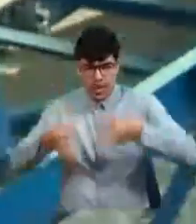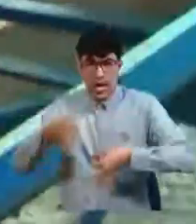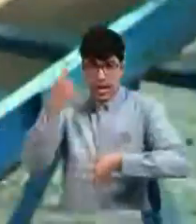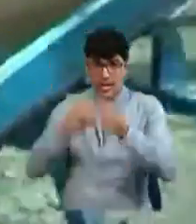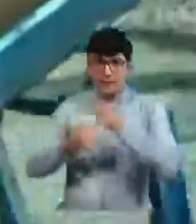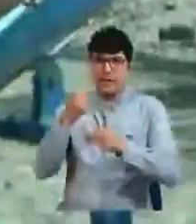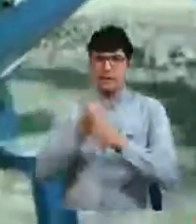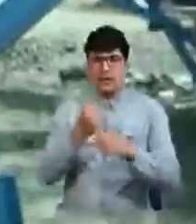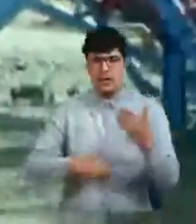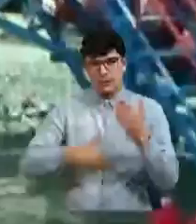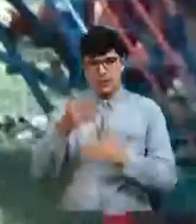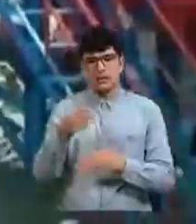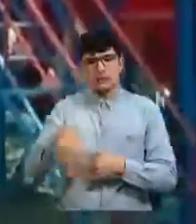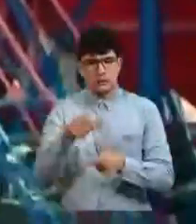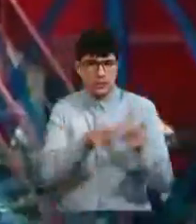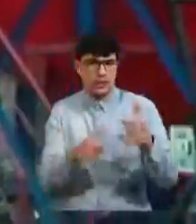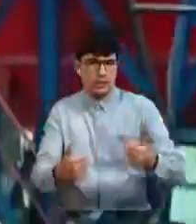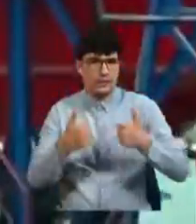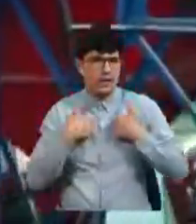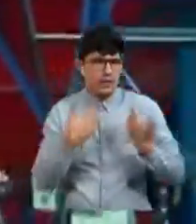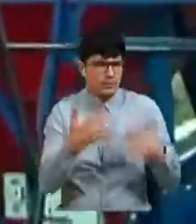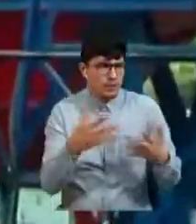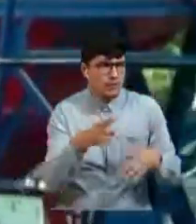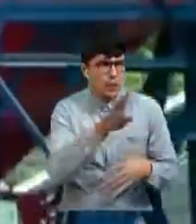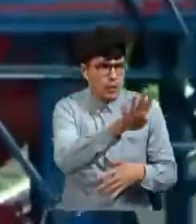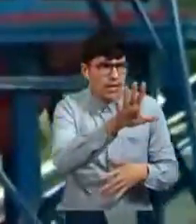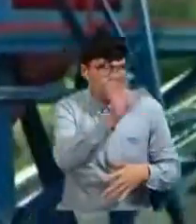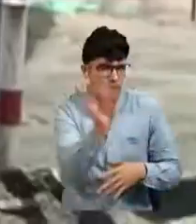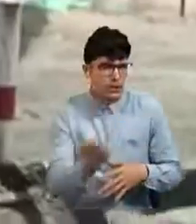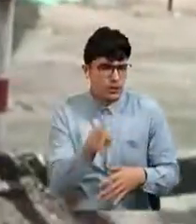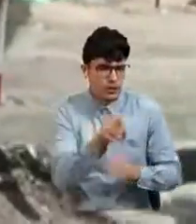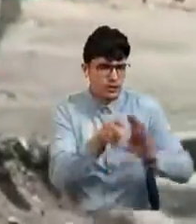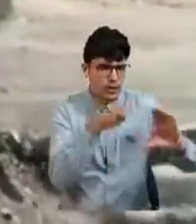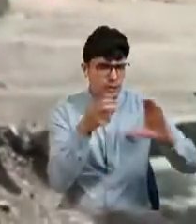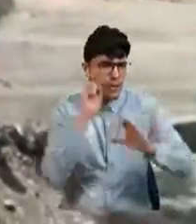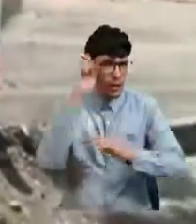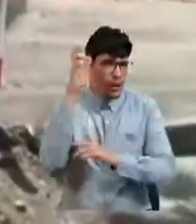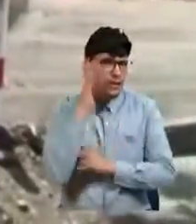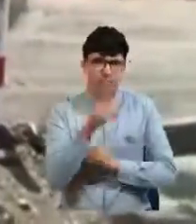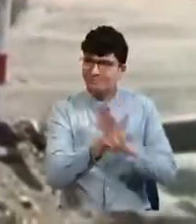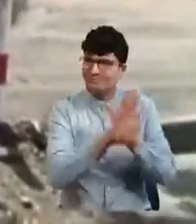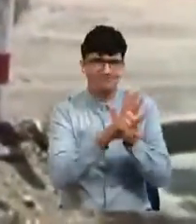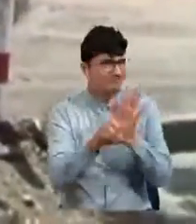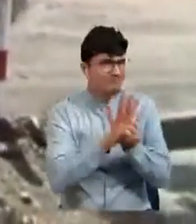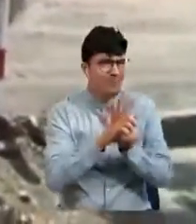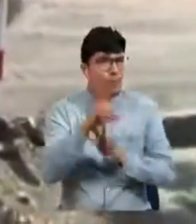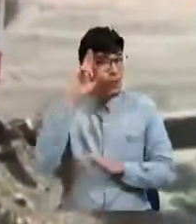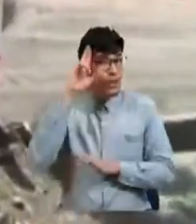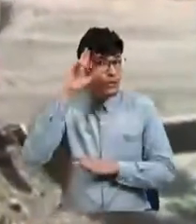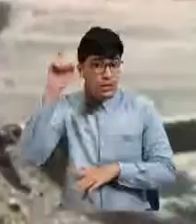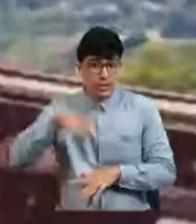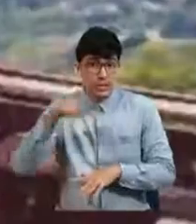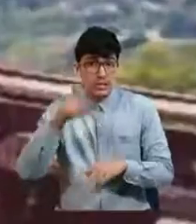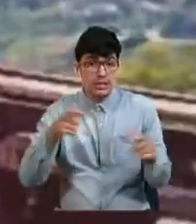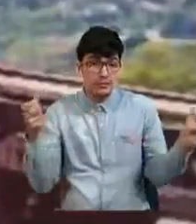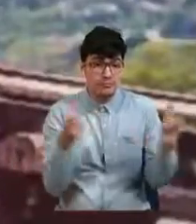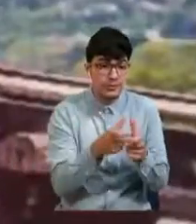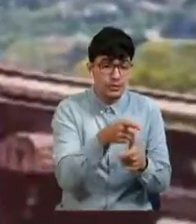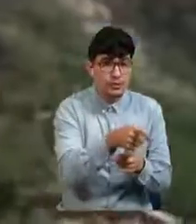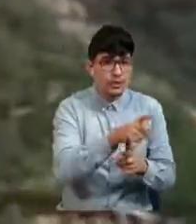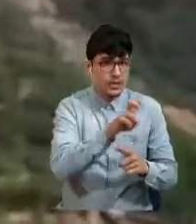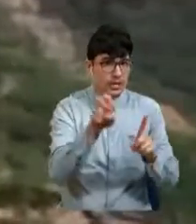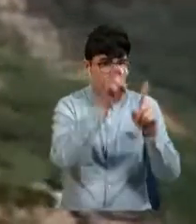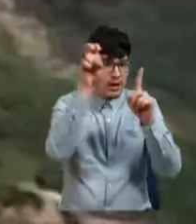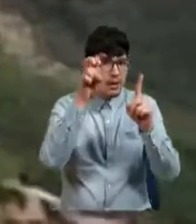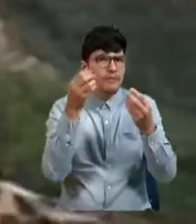inició se calcula que casi el 45 por ciento de los mineros de santander a son informales por lo que se requiere disminuir esta brecha en